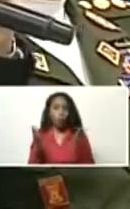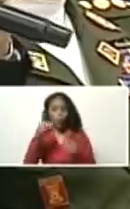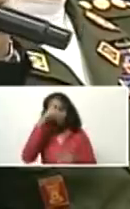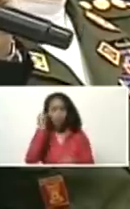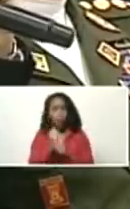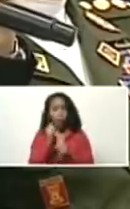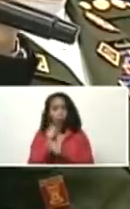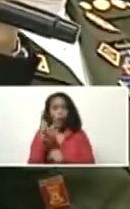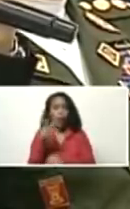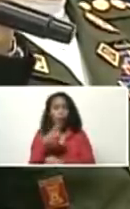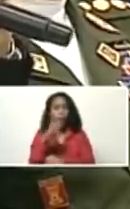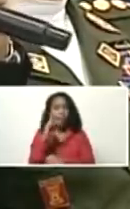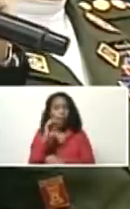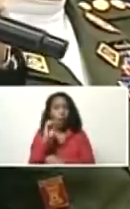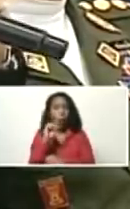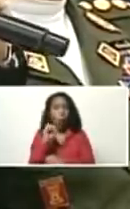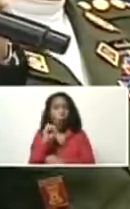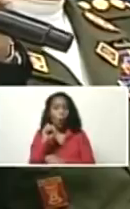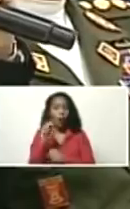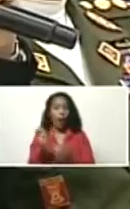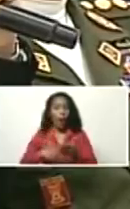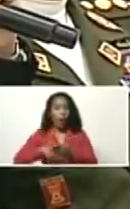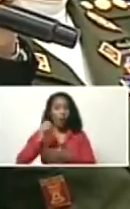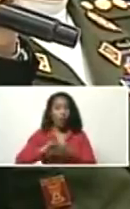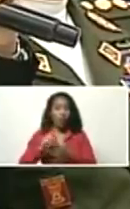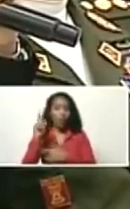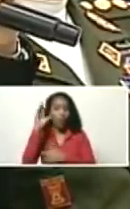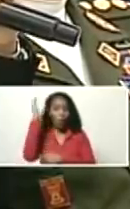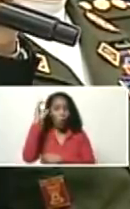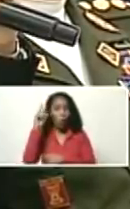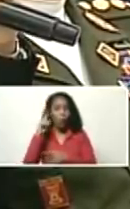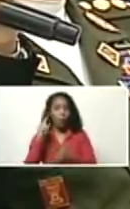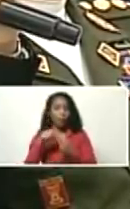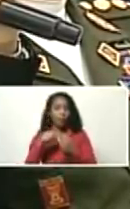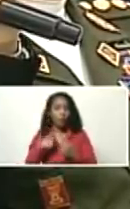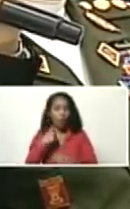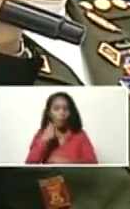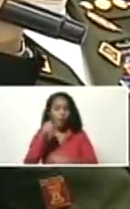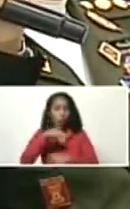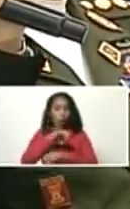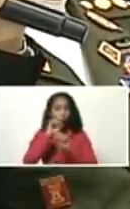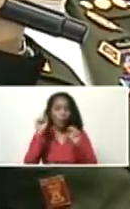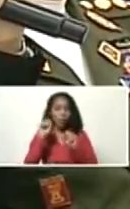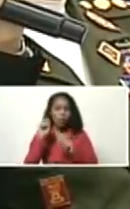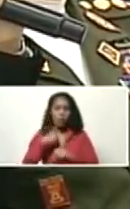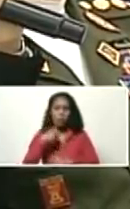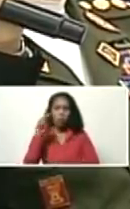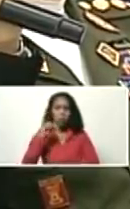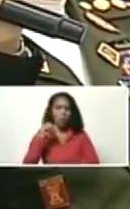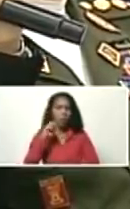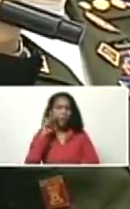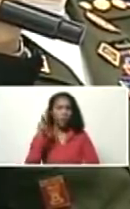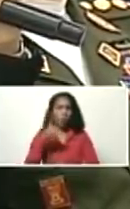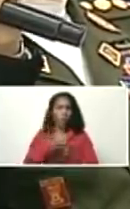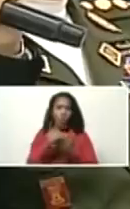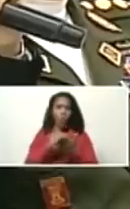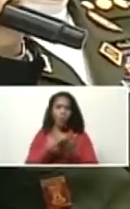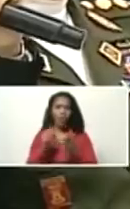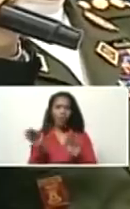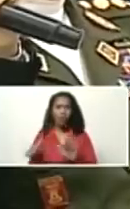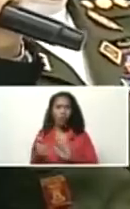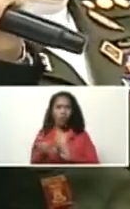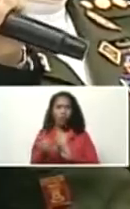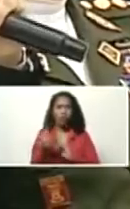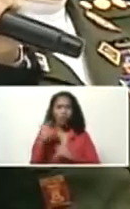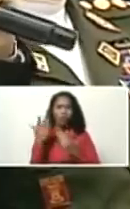operación Gedeón, el contrato Silvercorp. Le decía yo a los compañeros esta mañana, yo nunca he visto un documento más contrario, no a